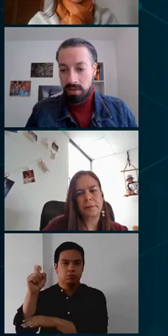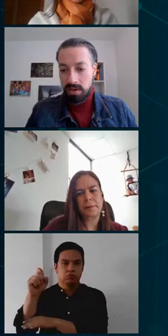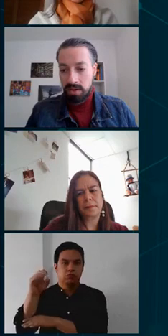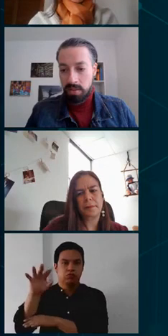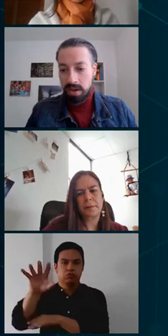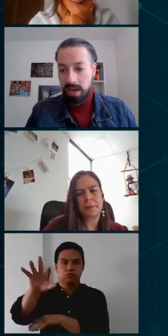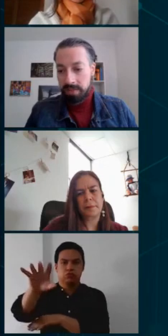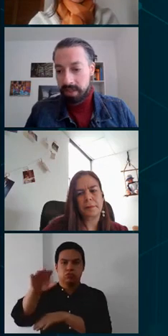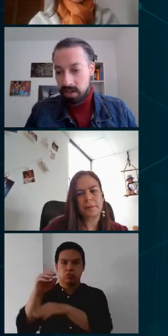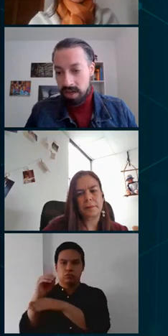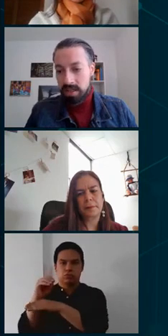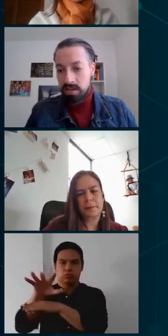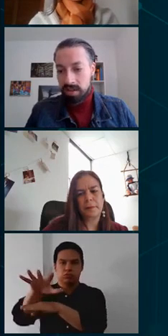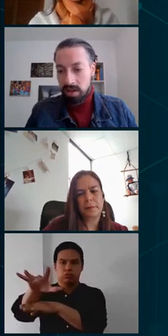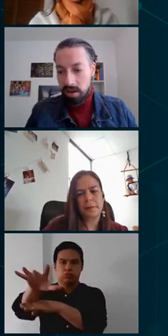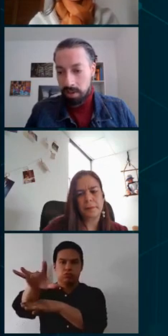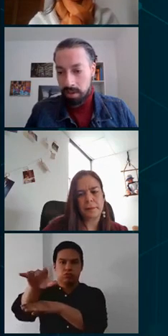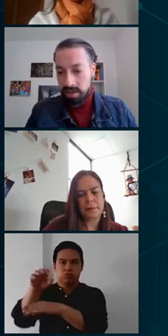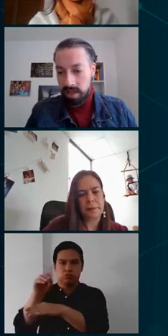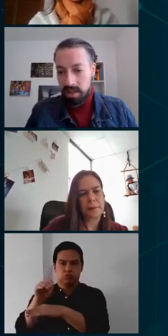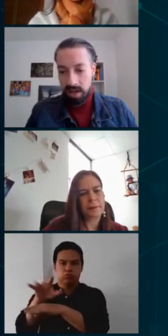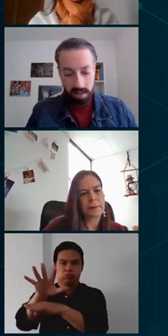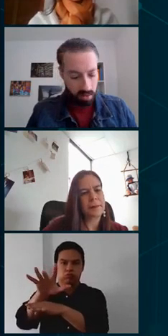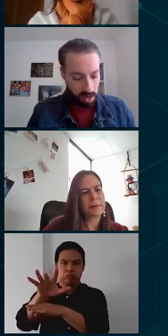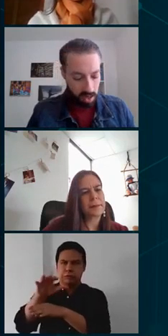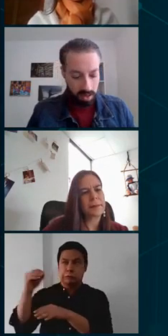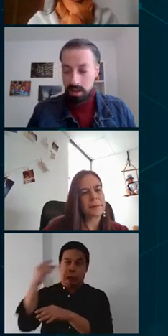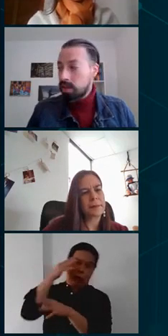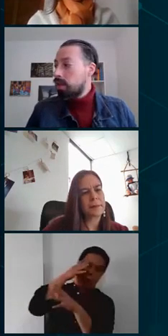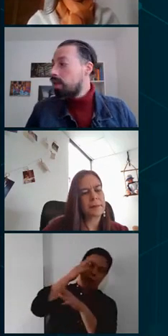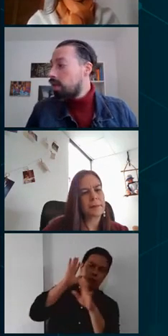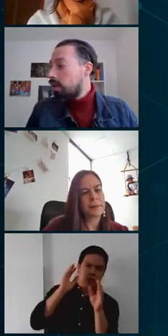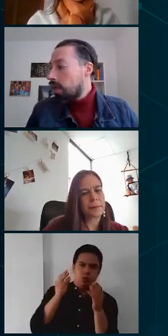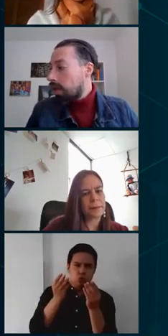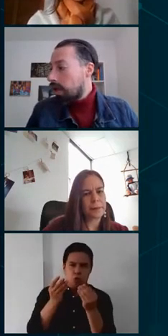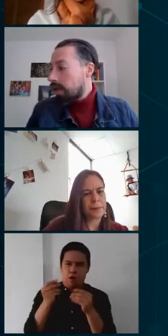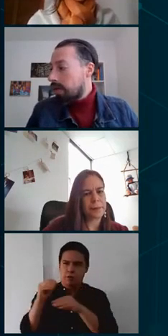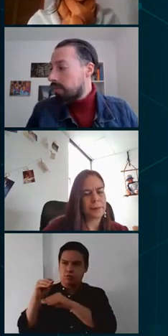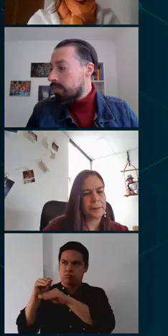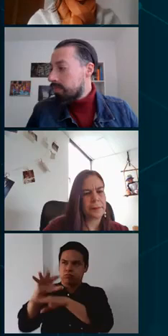aspersor, pero como incomodan a las personas, entonces creo que lo podemos estar integrando